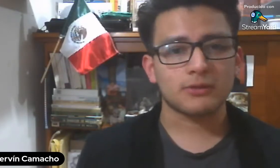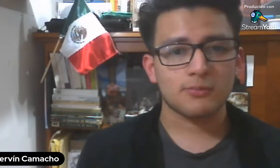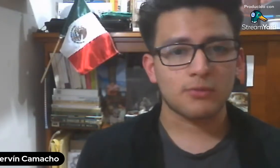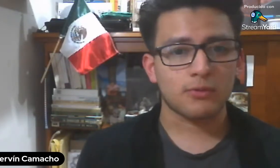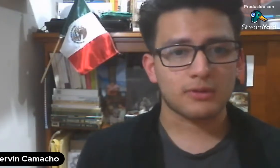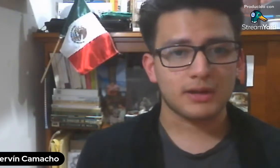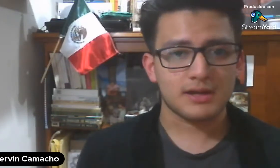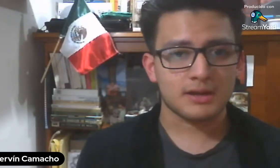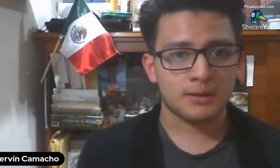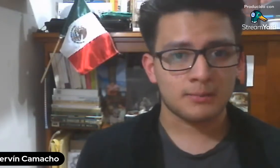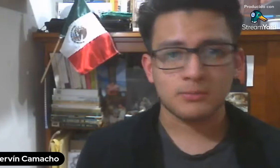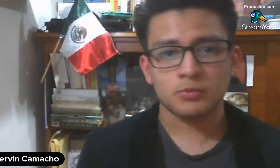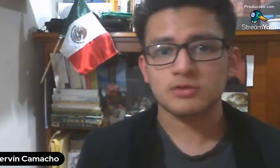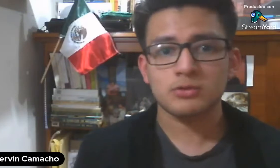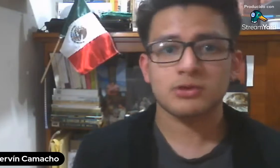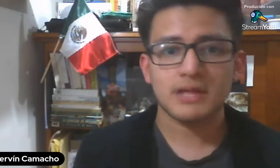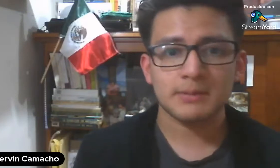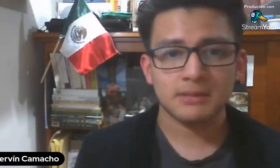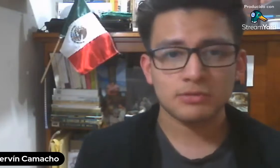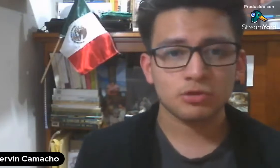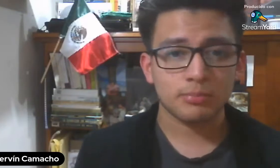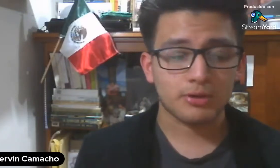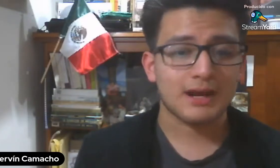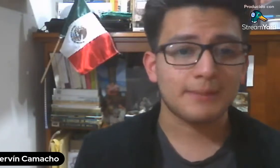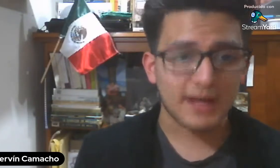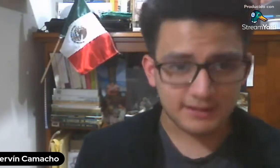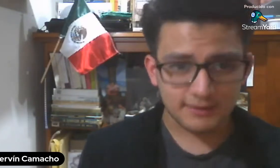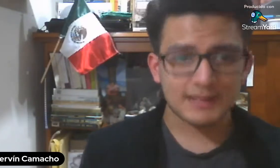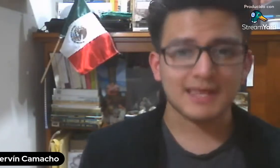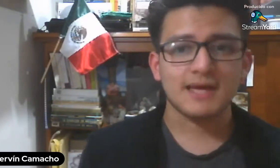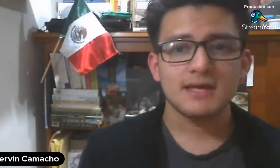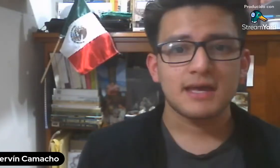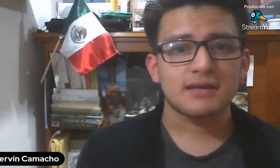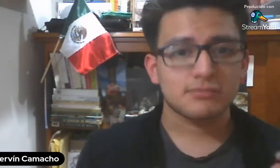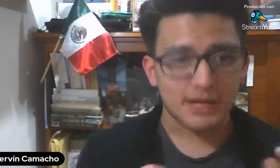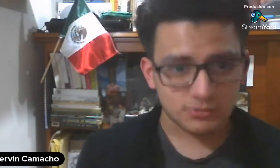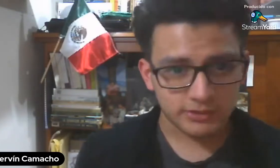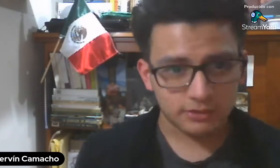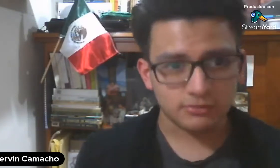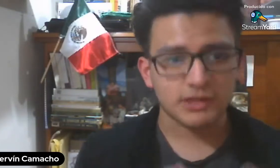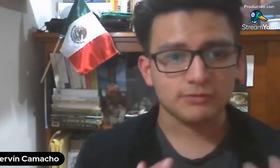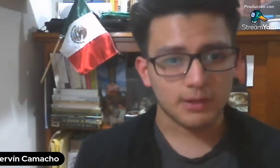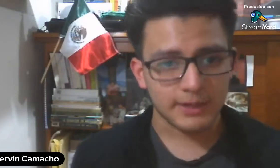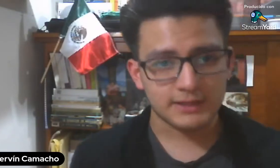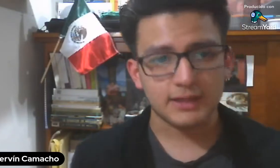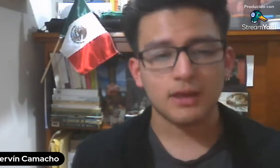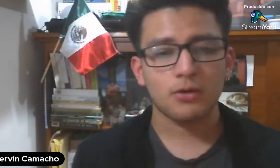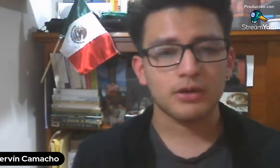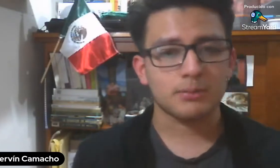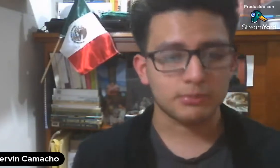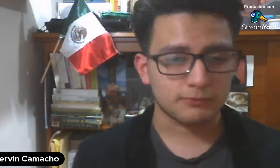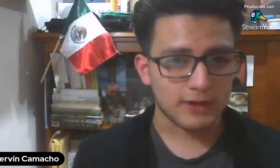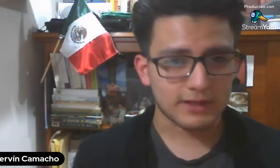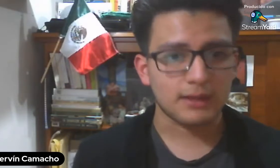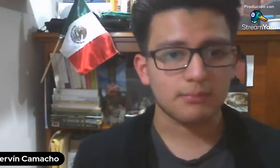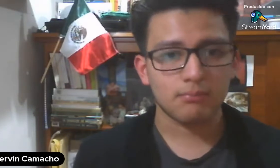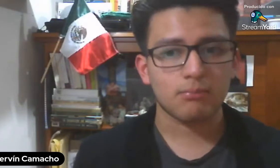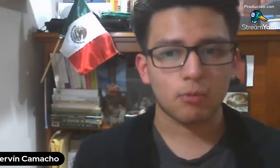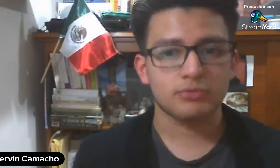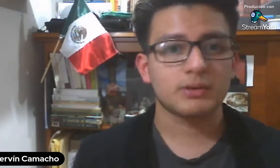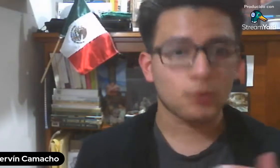no tanto por un descontrol de la pandemia, sino porque la variante Delta es más contagiosa, que fue la variante que llegó y que pues, fue la